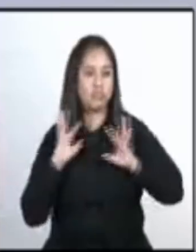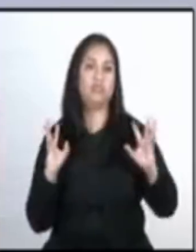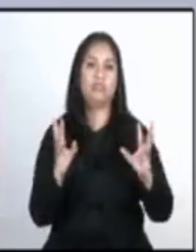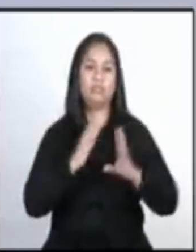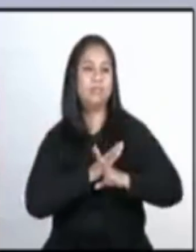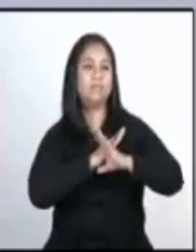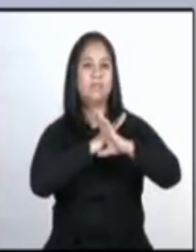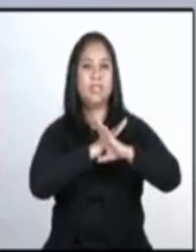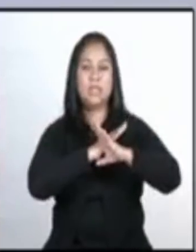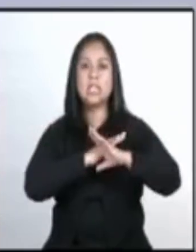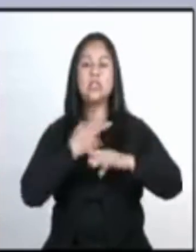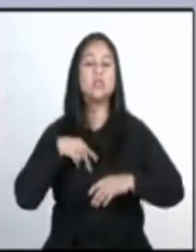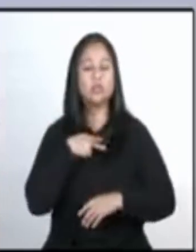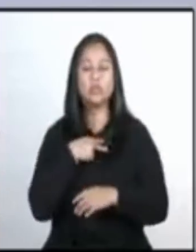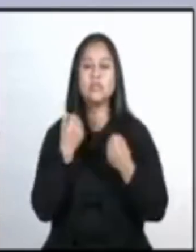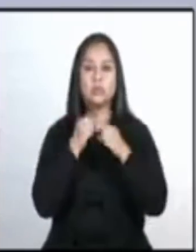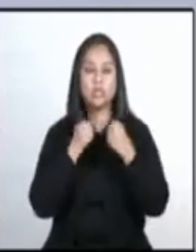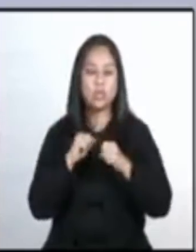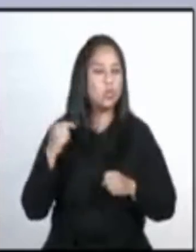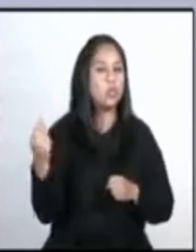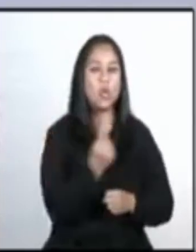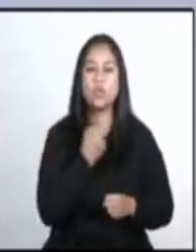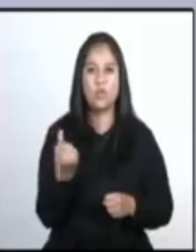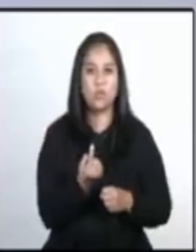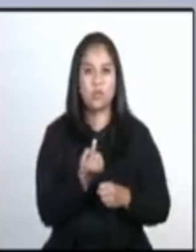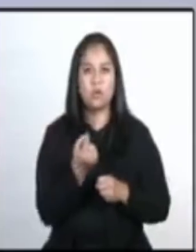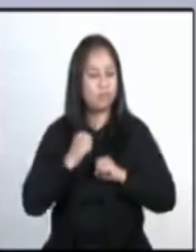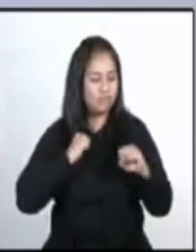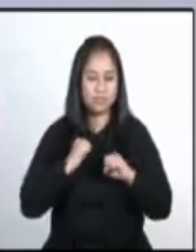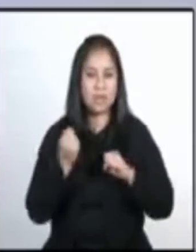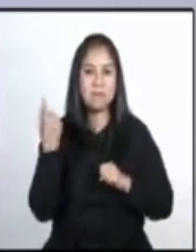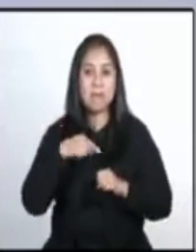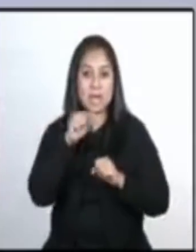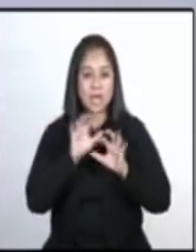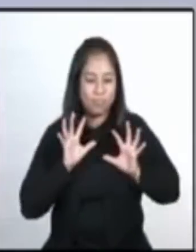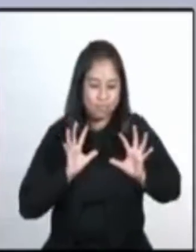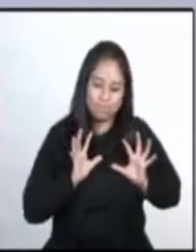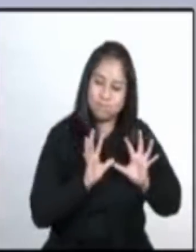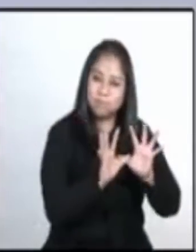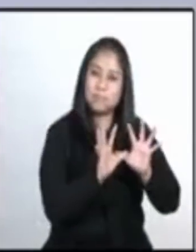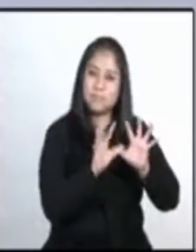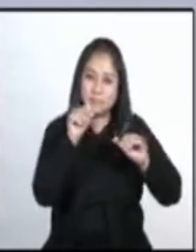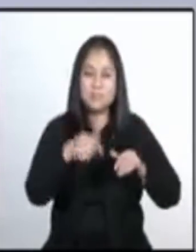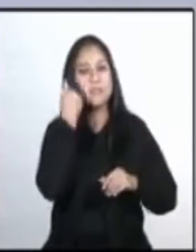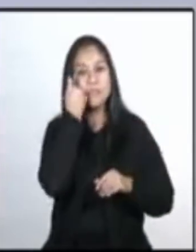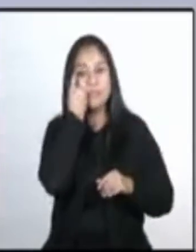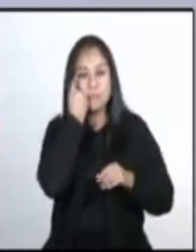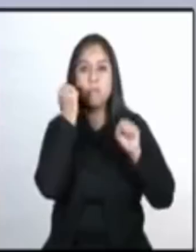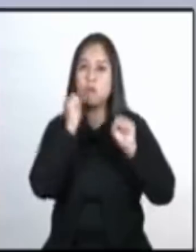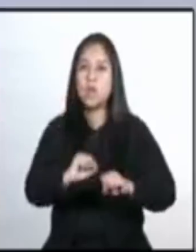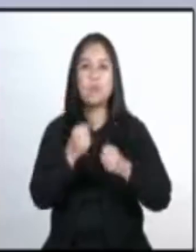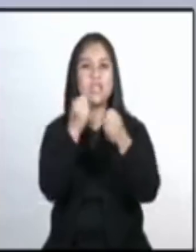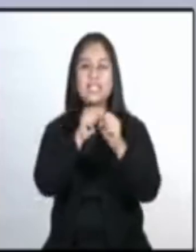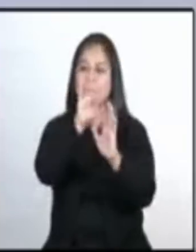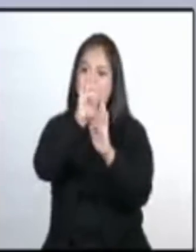estamos haciendo todo lo que esté en nuestras manos para que esta contención de la enfermedad lo podamos hacer en el menor